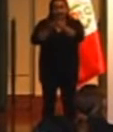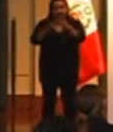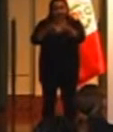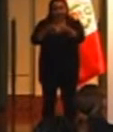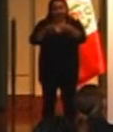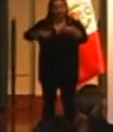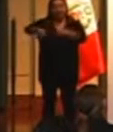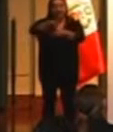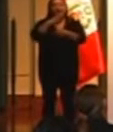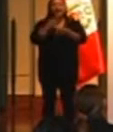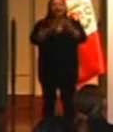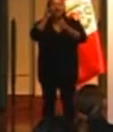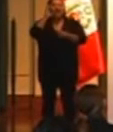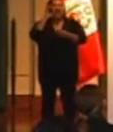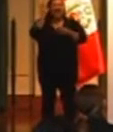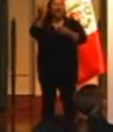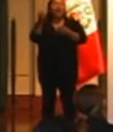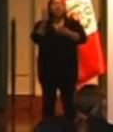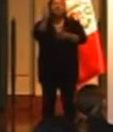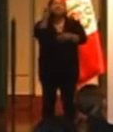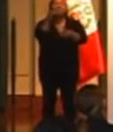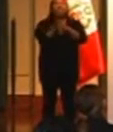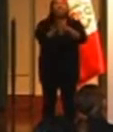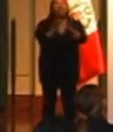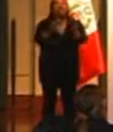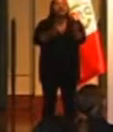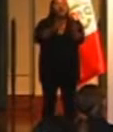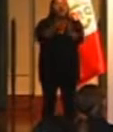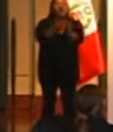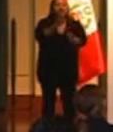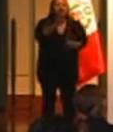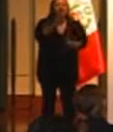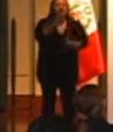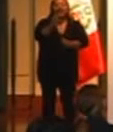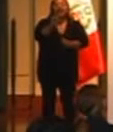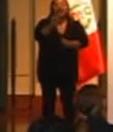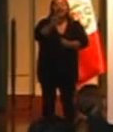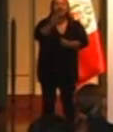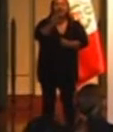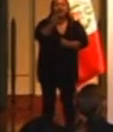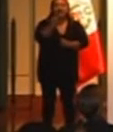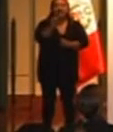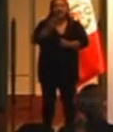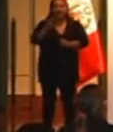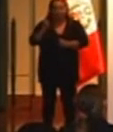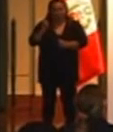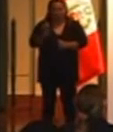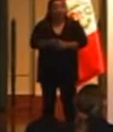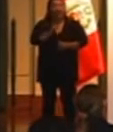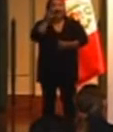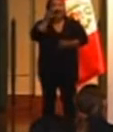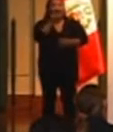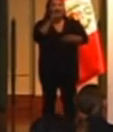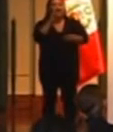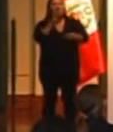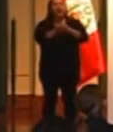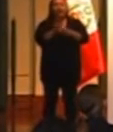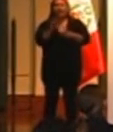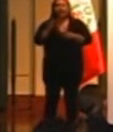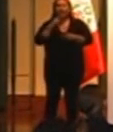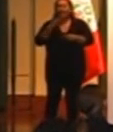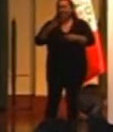es la creación del Banco de Seguimiento Delictivo. Y este es un banco que no genera